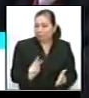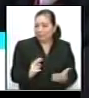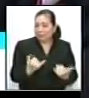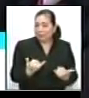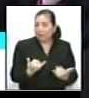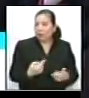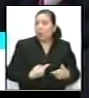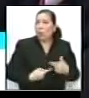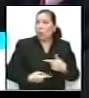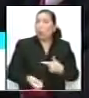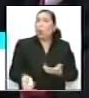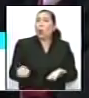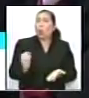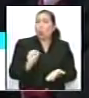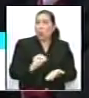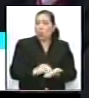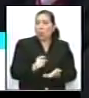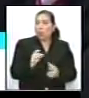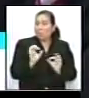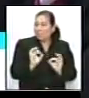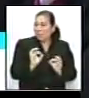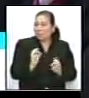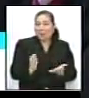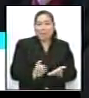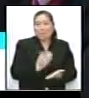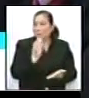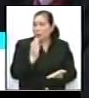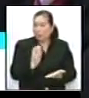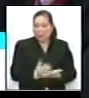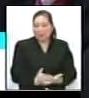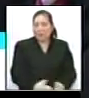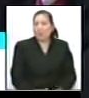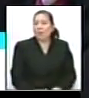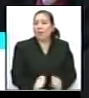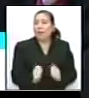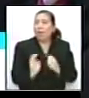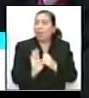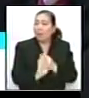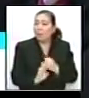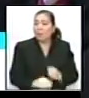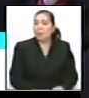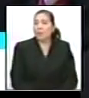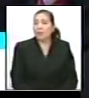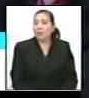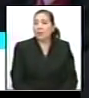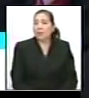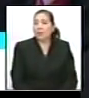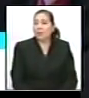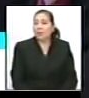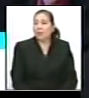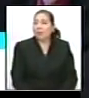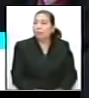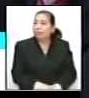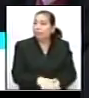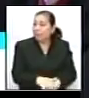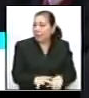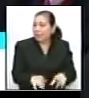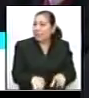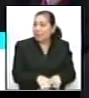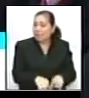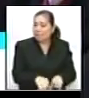estamos volviendo a ver el mismo caso. Y no se trata de blindaje, sino que se trata